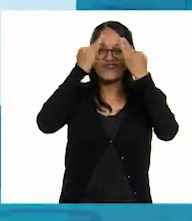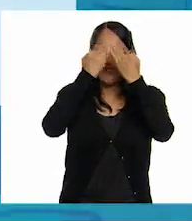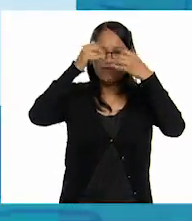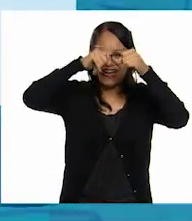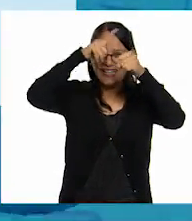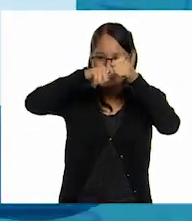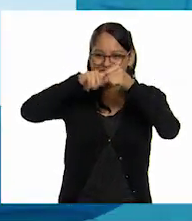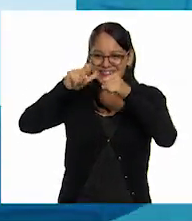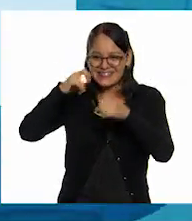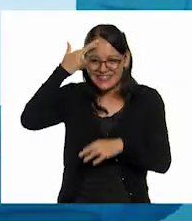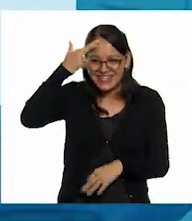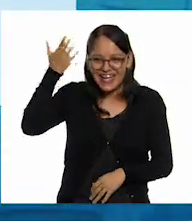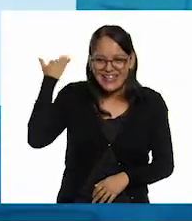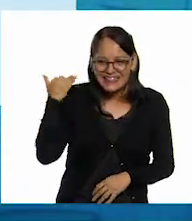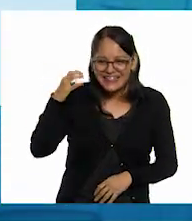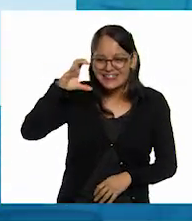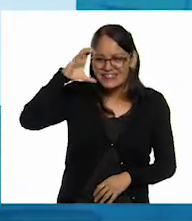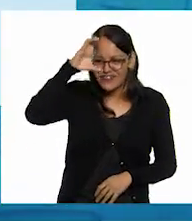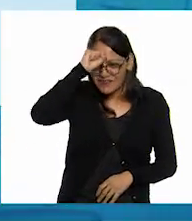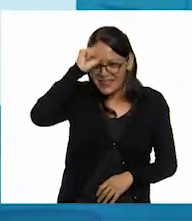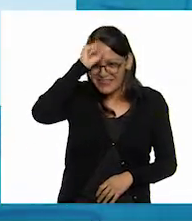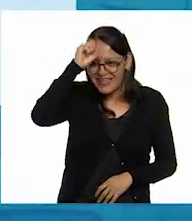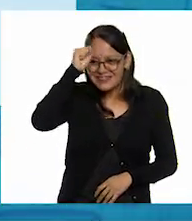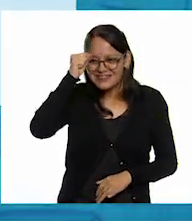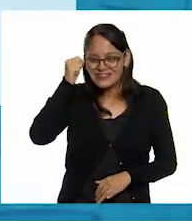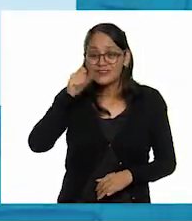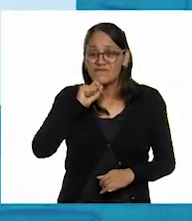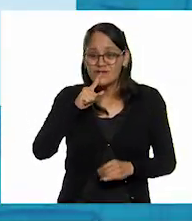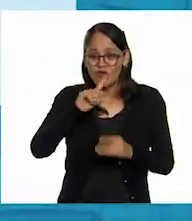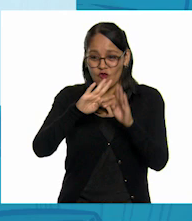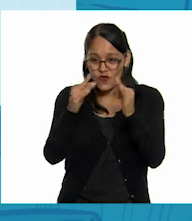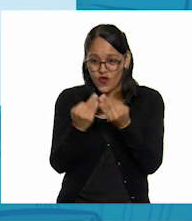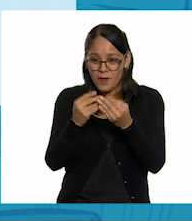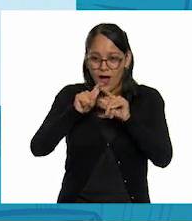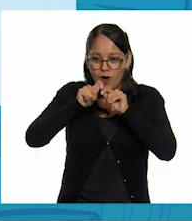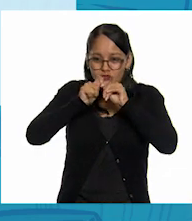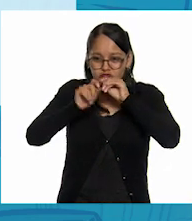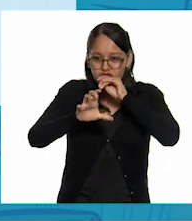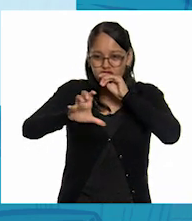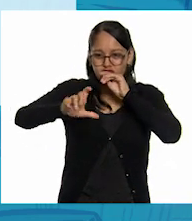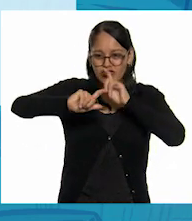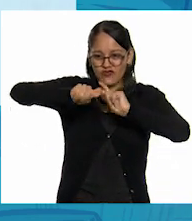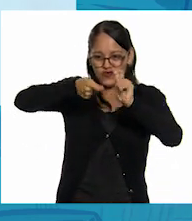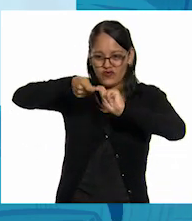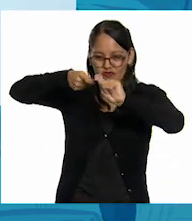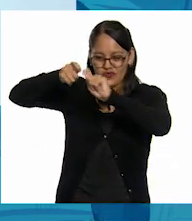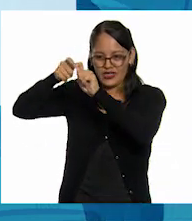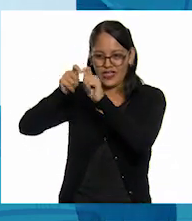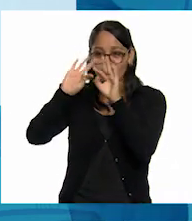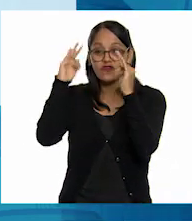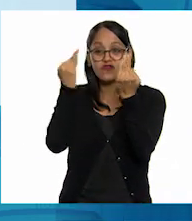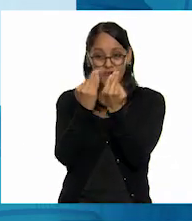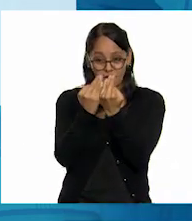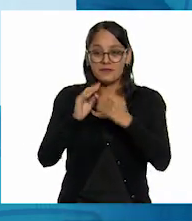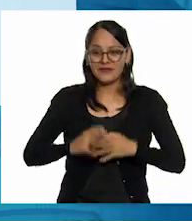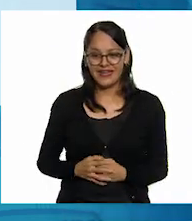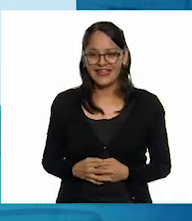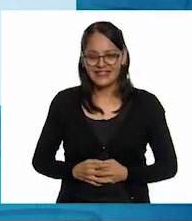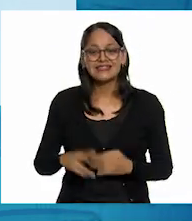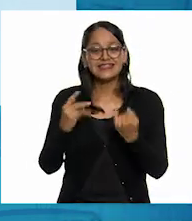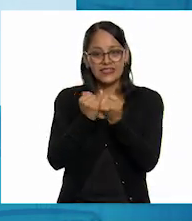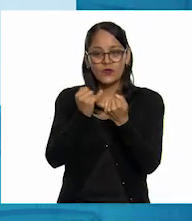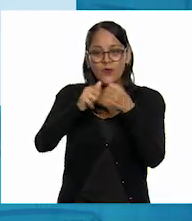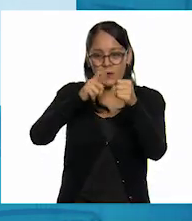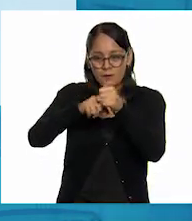como los que hacen los payasos, porque los payasos hacen animales con globos. Y entonces los payasos son como